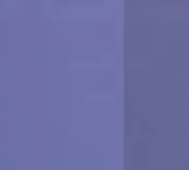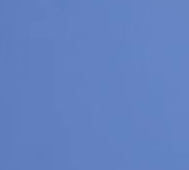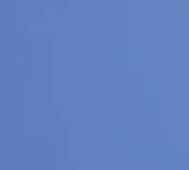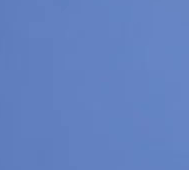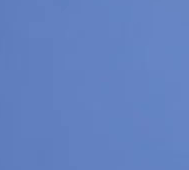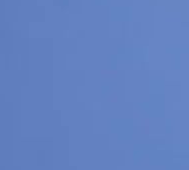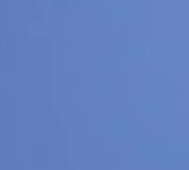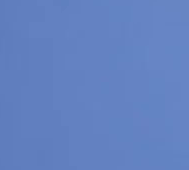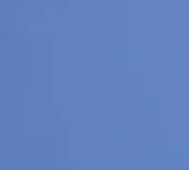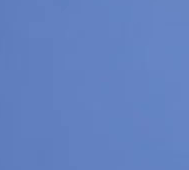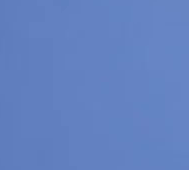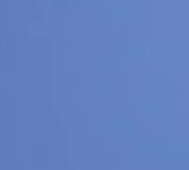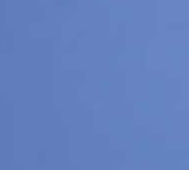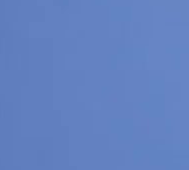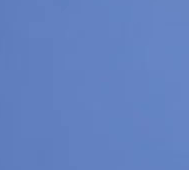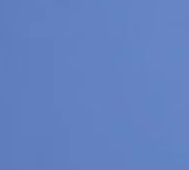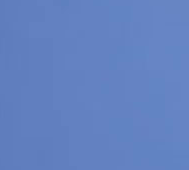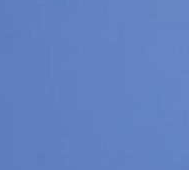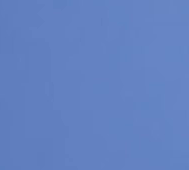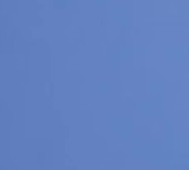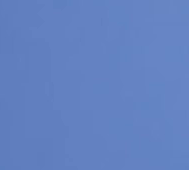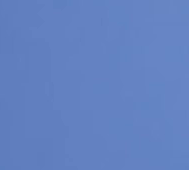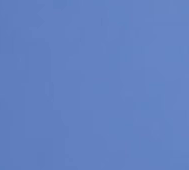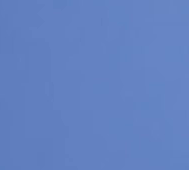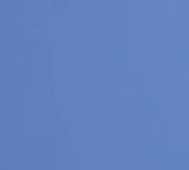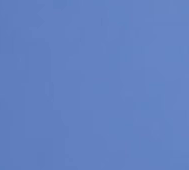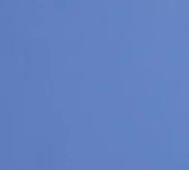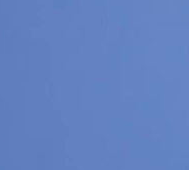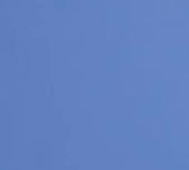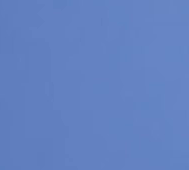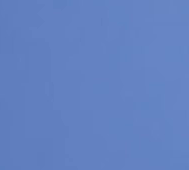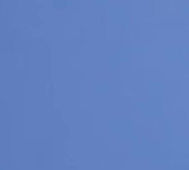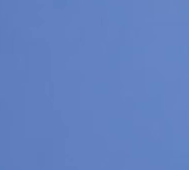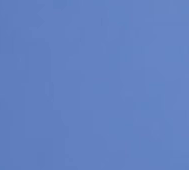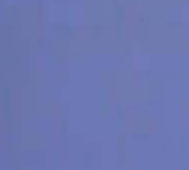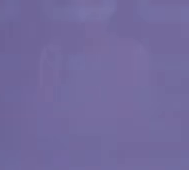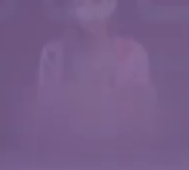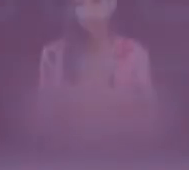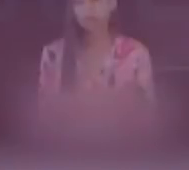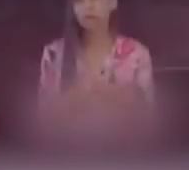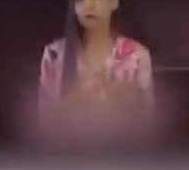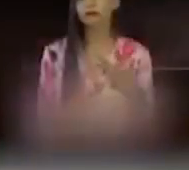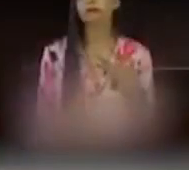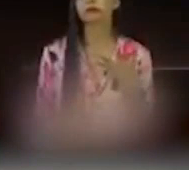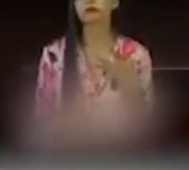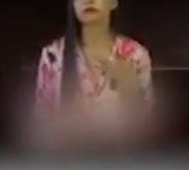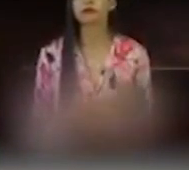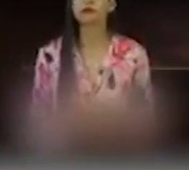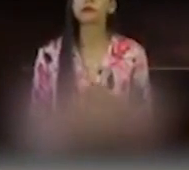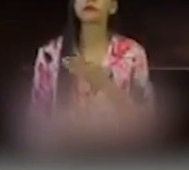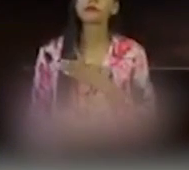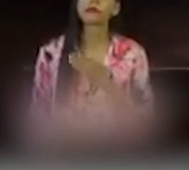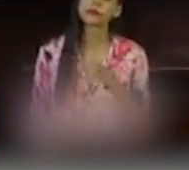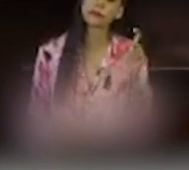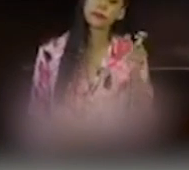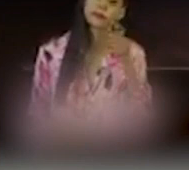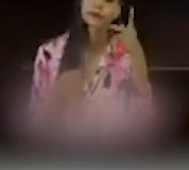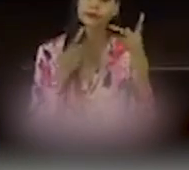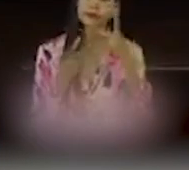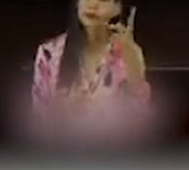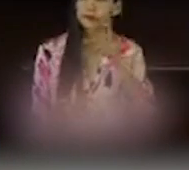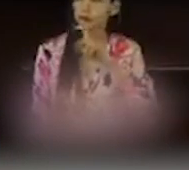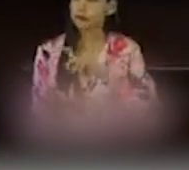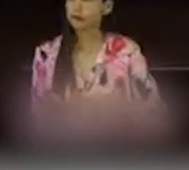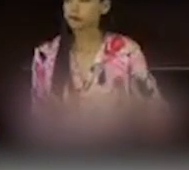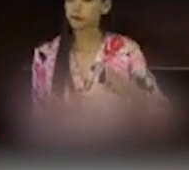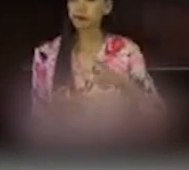secretario de Gobernación dijo que hay una investigación internacional contra Felipe Calderón y esto precisamente por